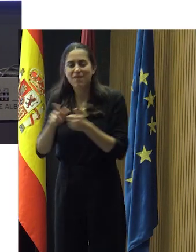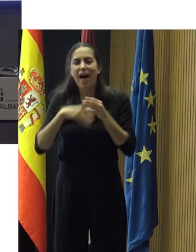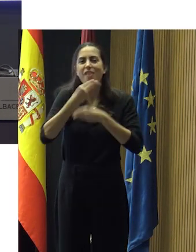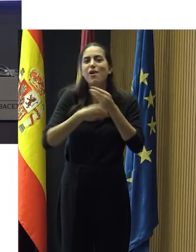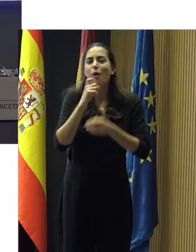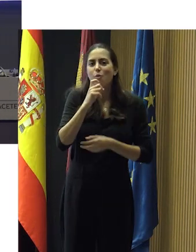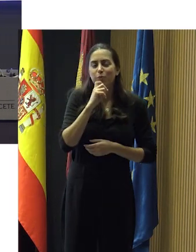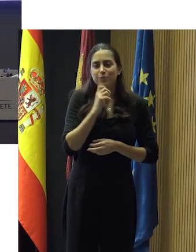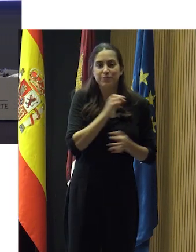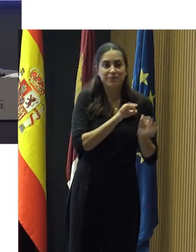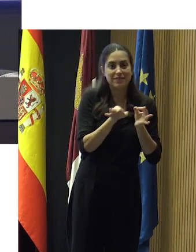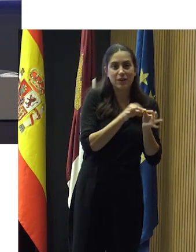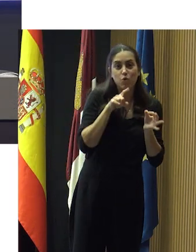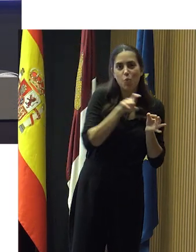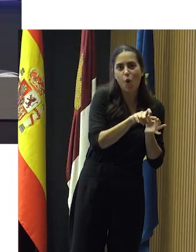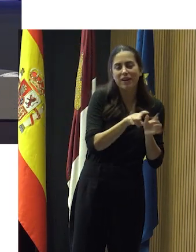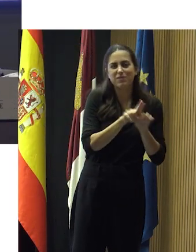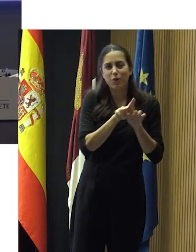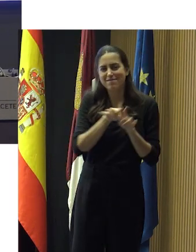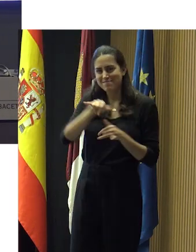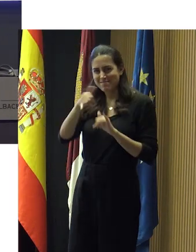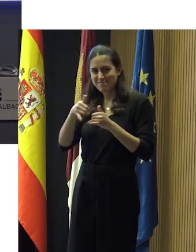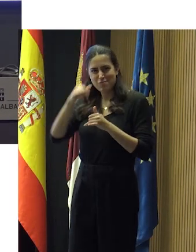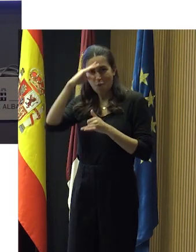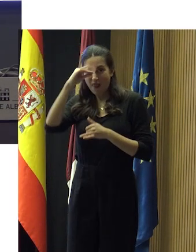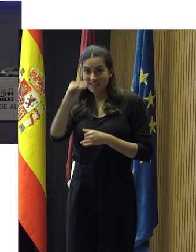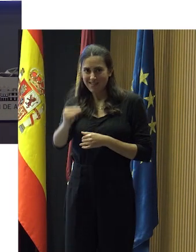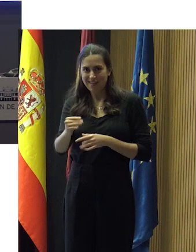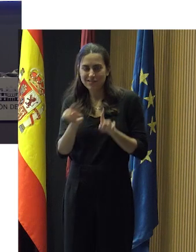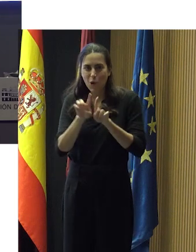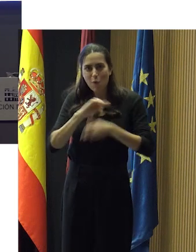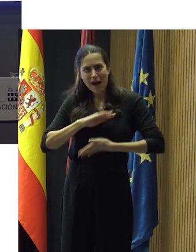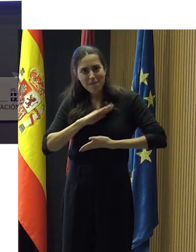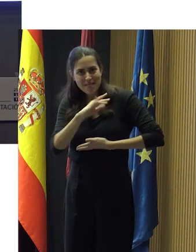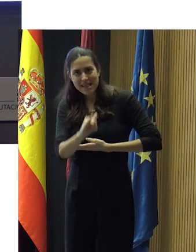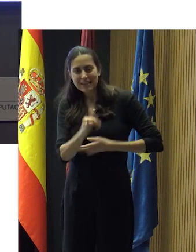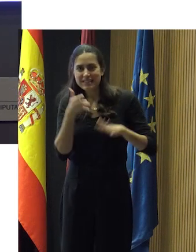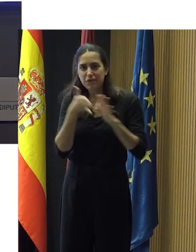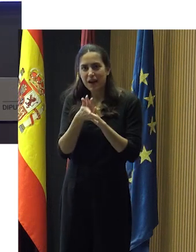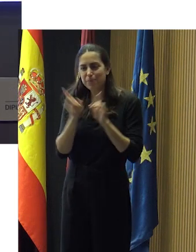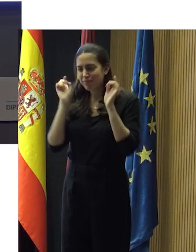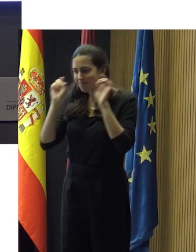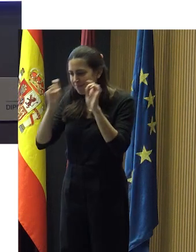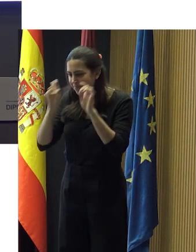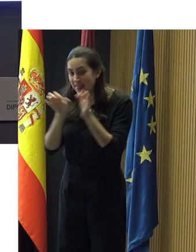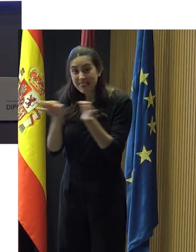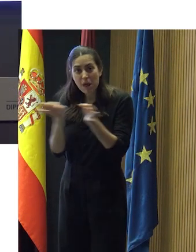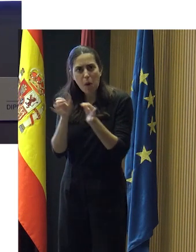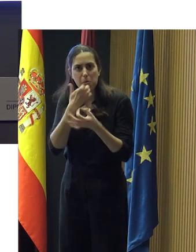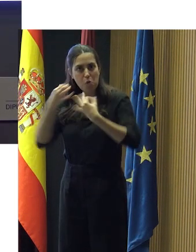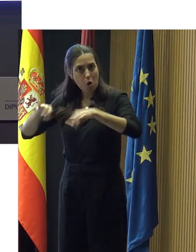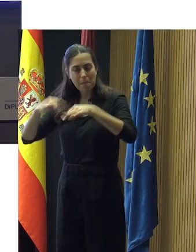Pues las células tumorales son muy manipuladoras, ¿vale? Son capaces, como digo, de educar y manipular a todas las células que hay a su